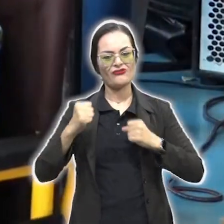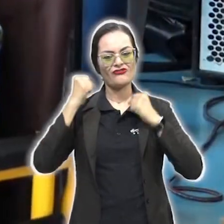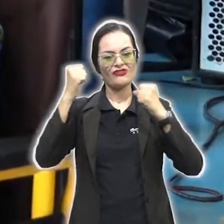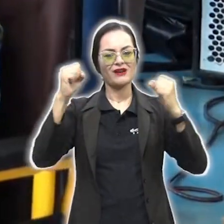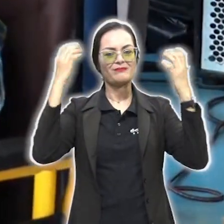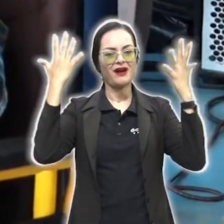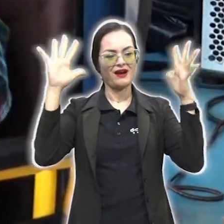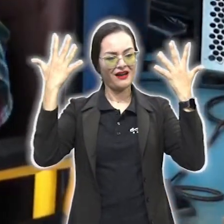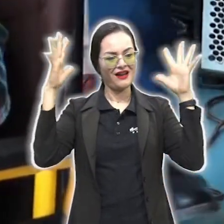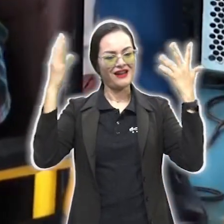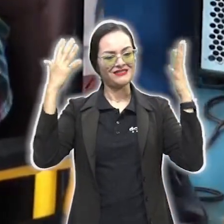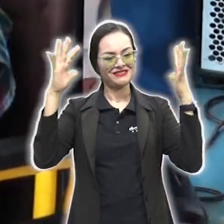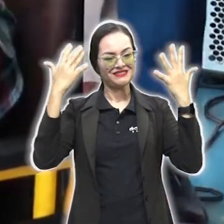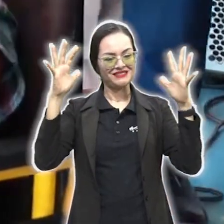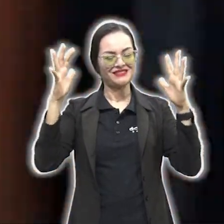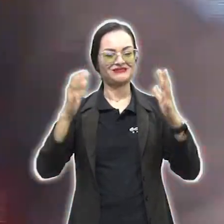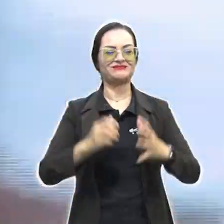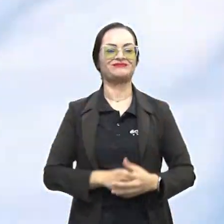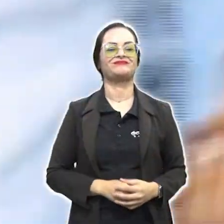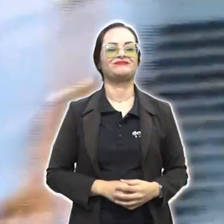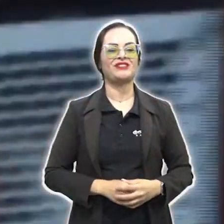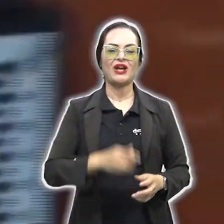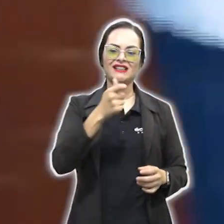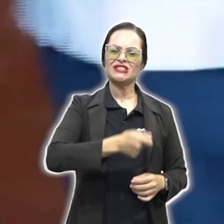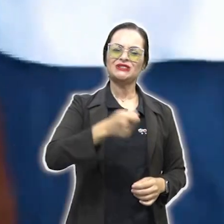señores, aplauso para Ángel Antonio López.